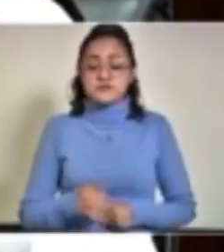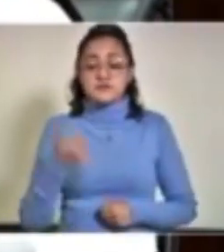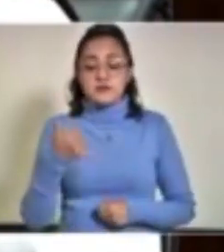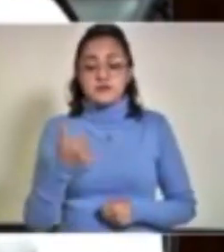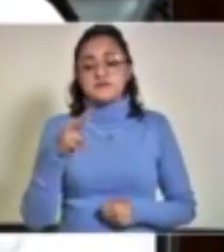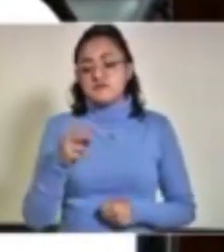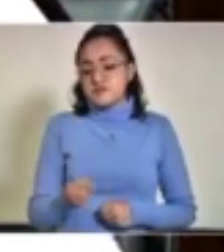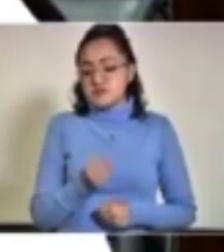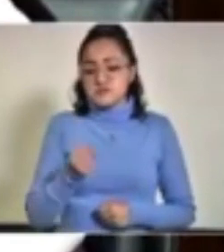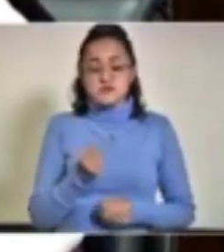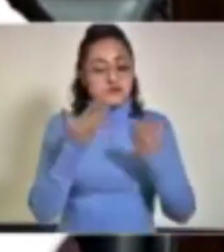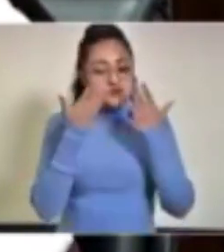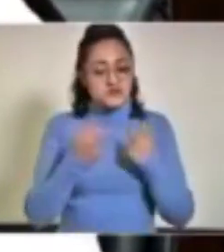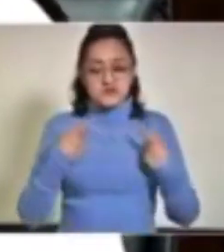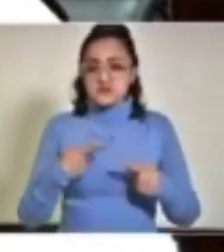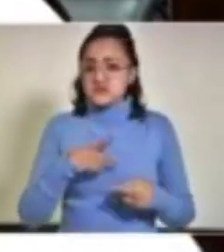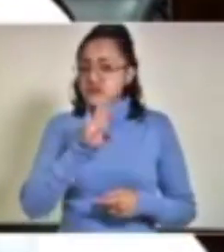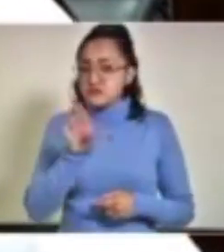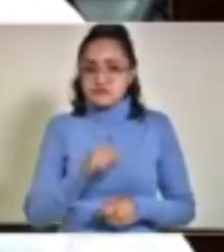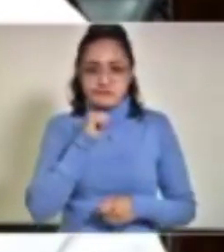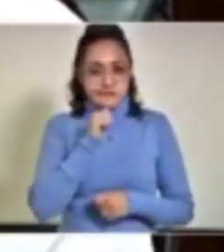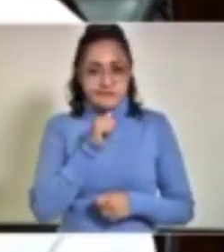afortunadamente no tenemos ningún fallecimiento que reportar